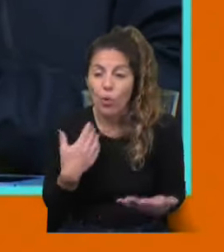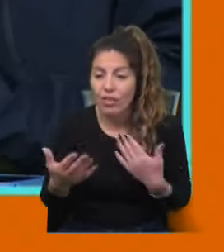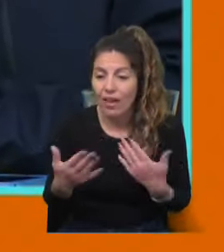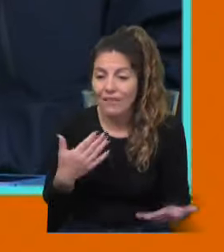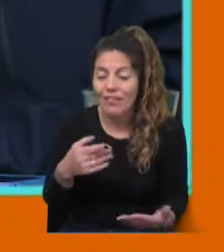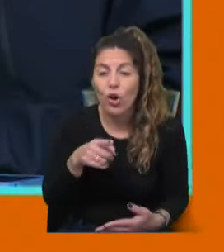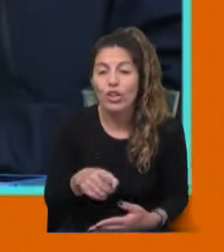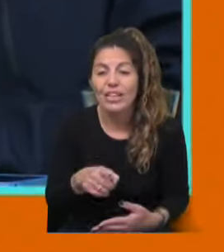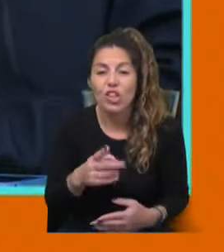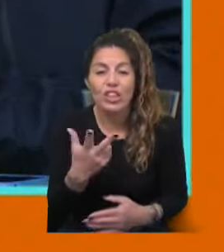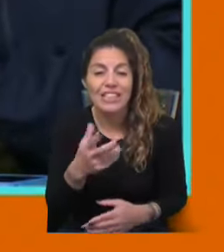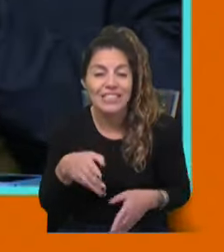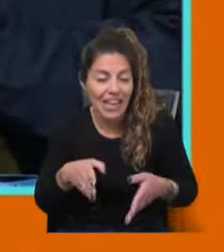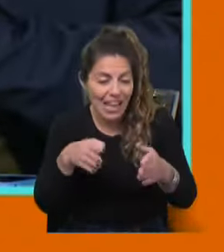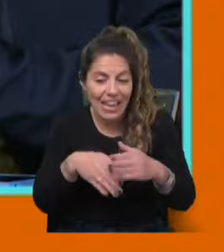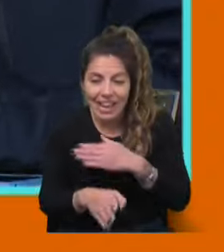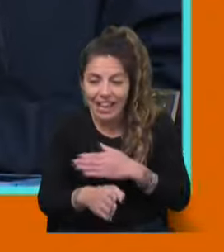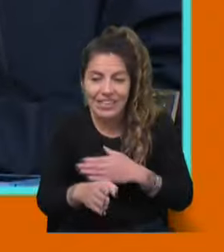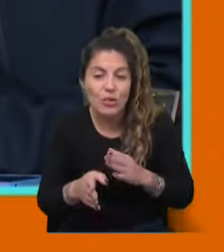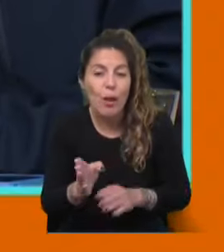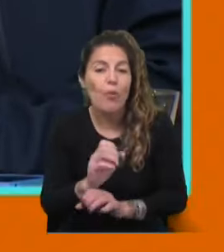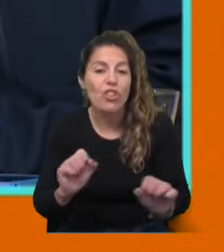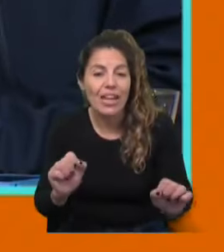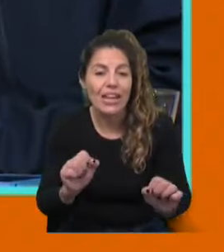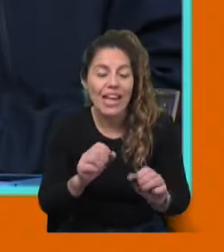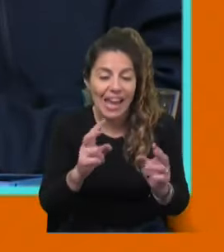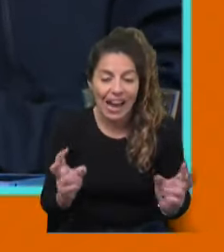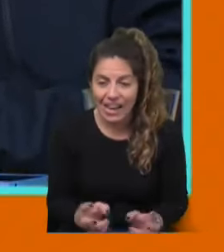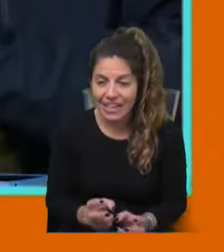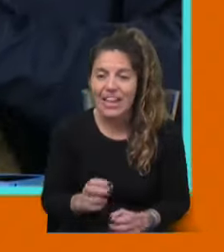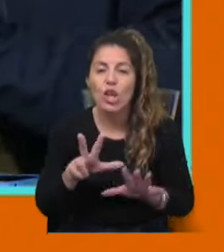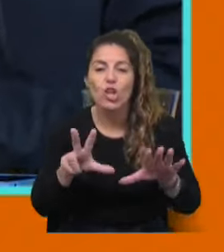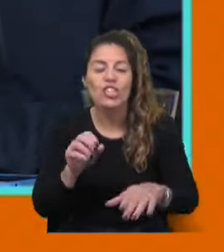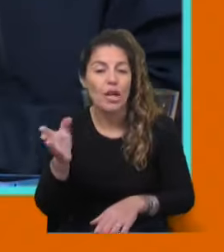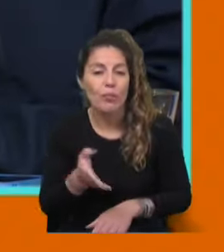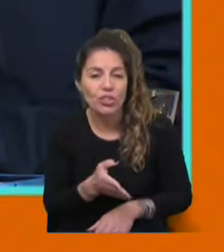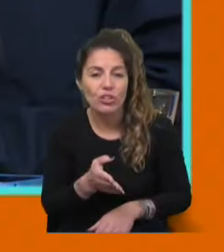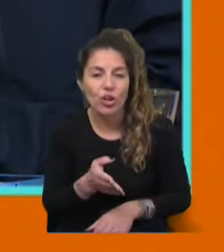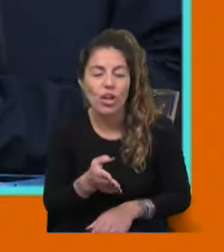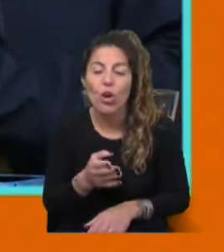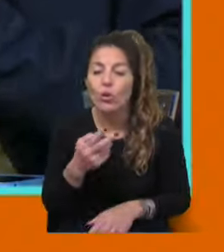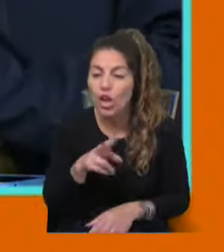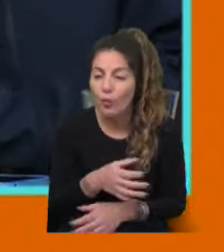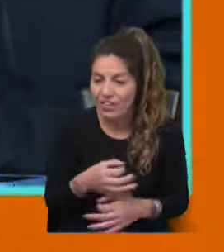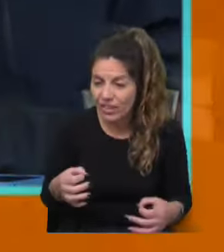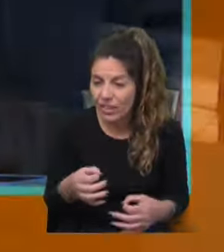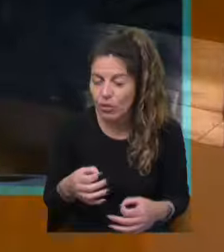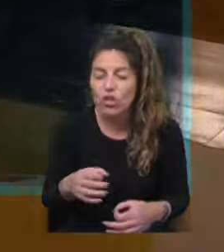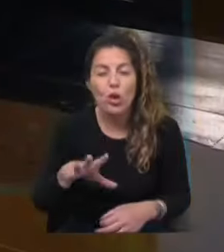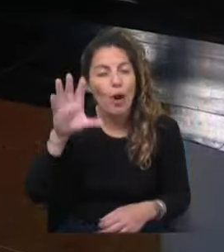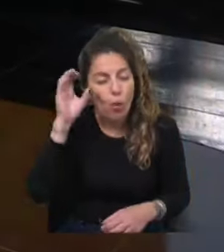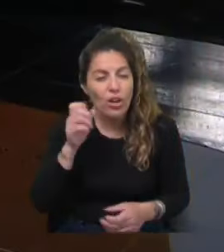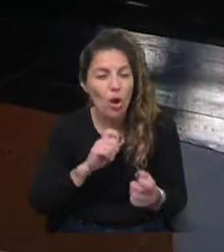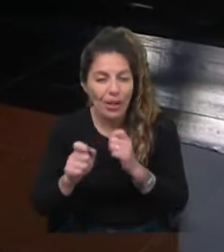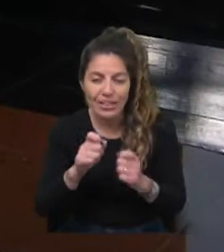con estos 3 escáneres se iba a poder escanear hasta el 80%. Después, ¿y van a ser así efectivos? ¿Cómo lo ven ustedes? Yo me acuerdo que hace poco entrevistamos justamente